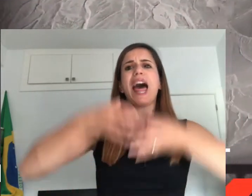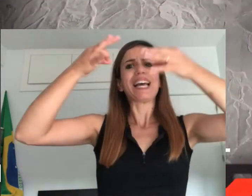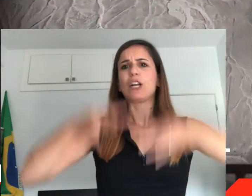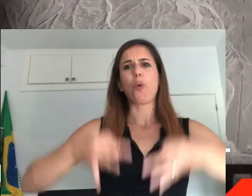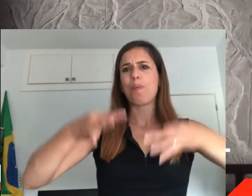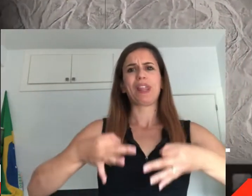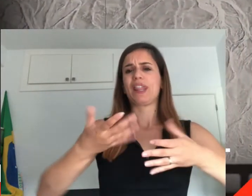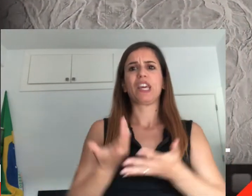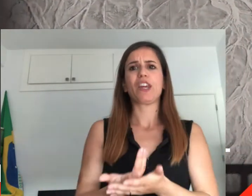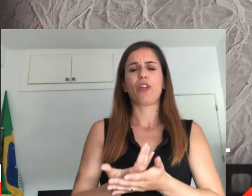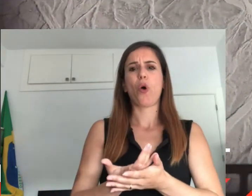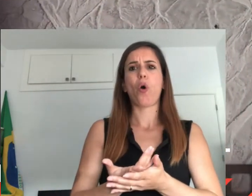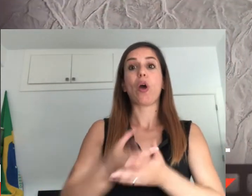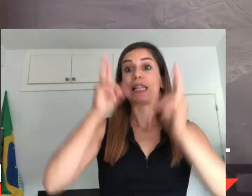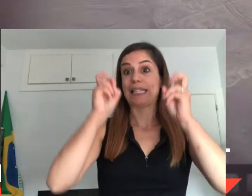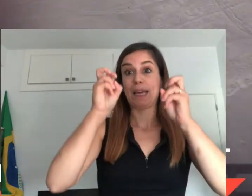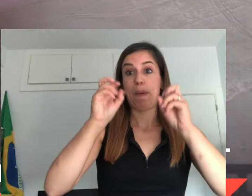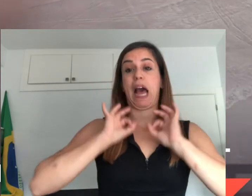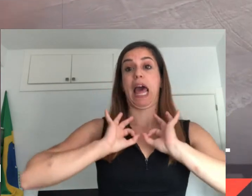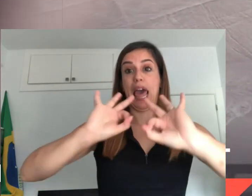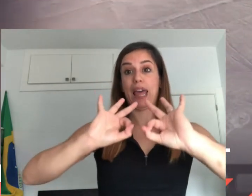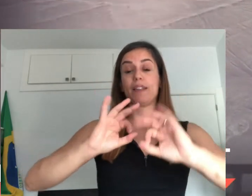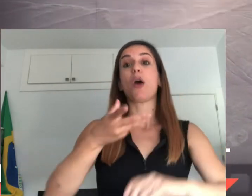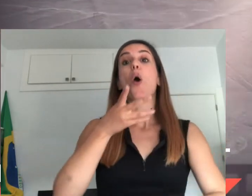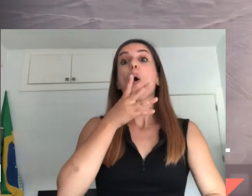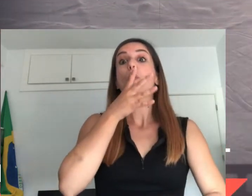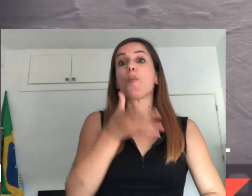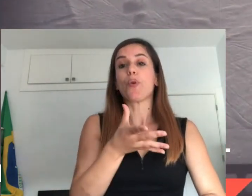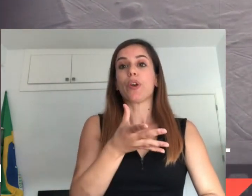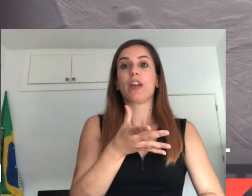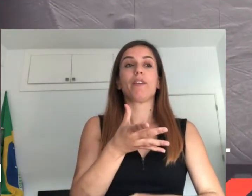esto es así que, bueno, pues que de alguna manera acaban